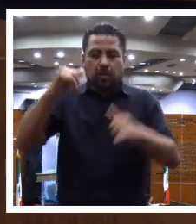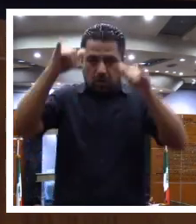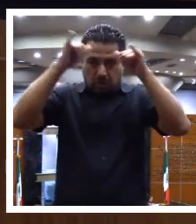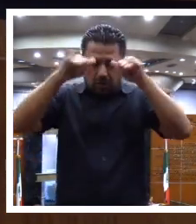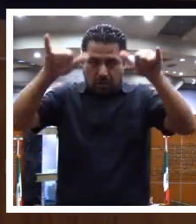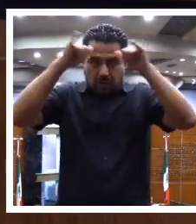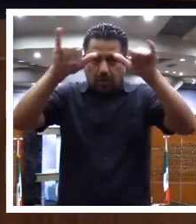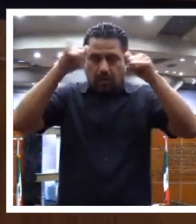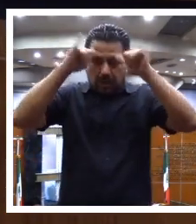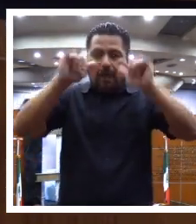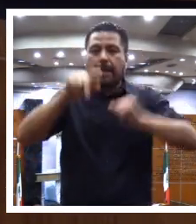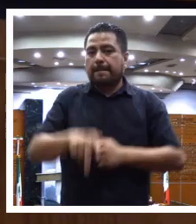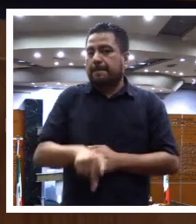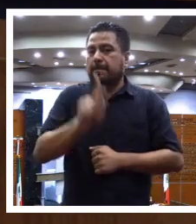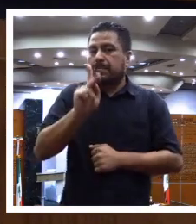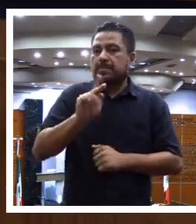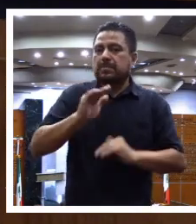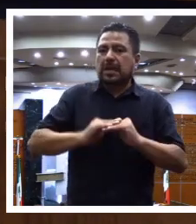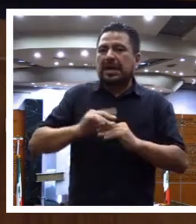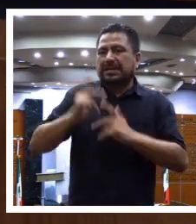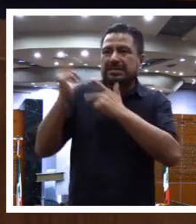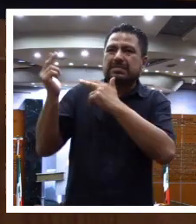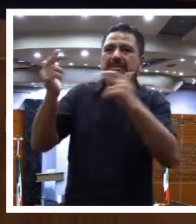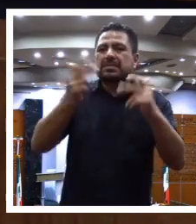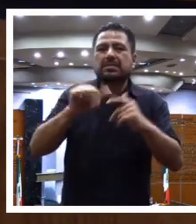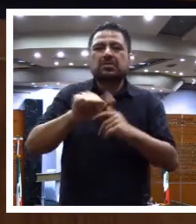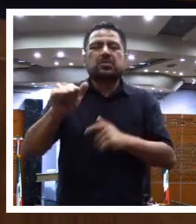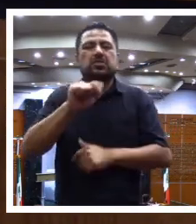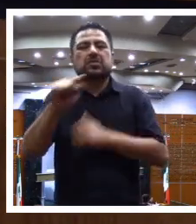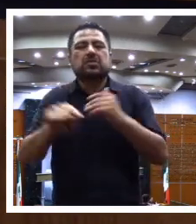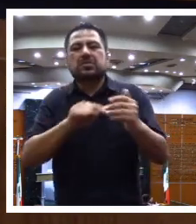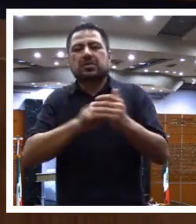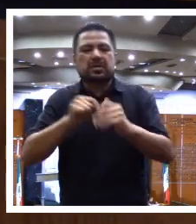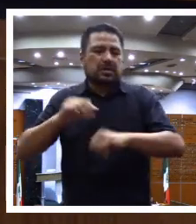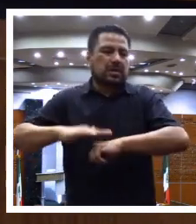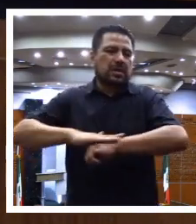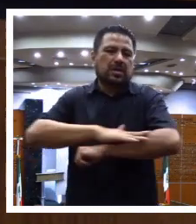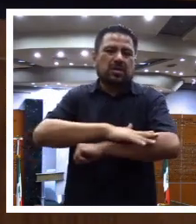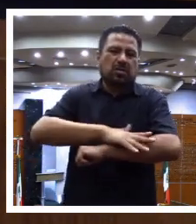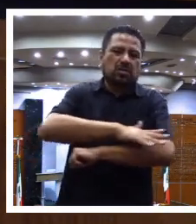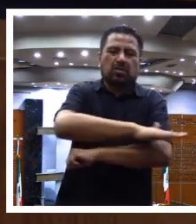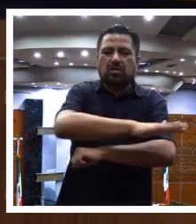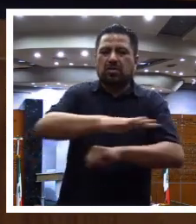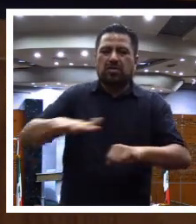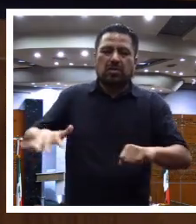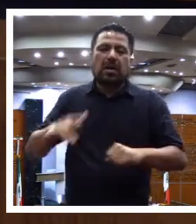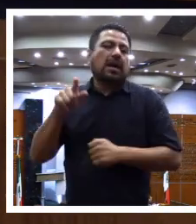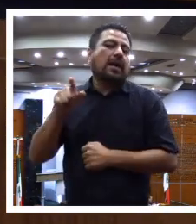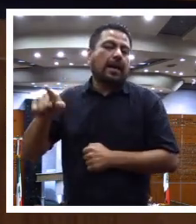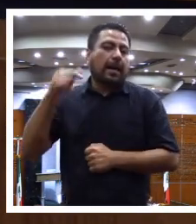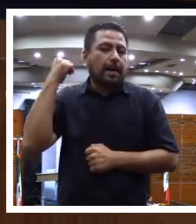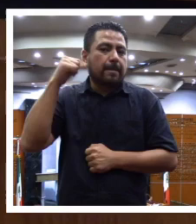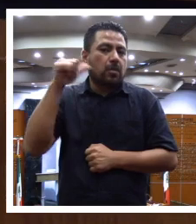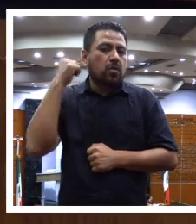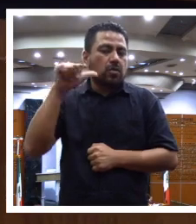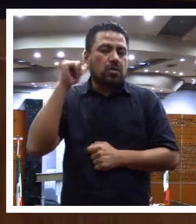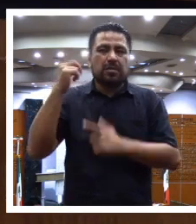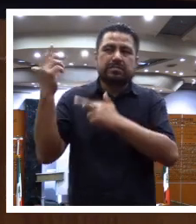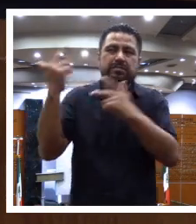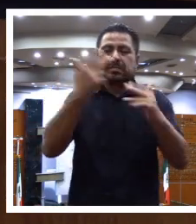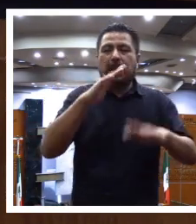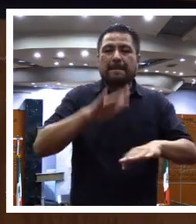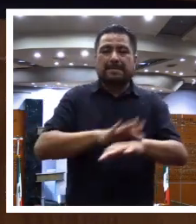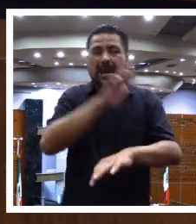Benítez, sin menospreciar los daños ocasionados en toda la costa guerrerense. En Acapulco, la destrucción